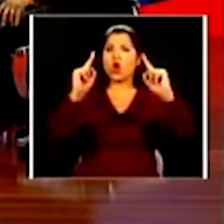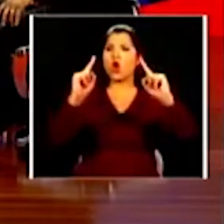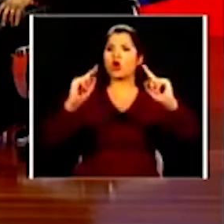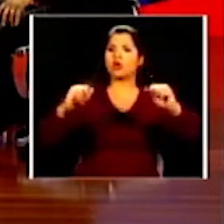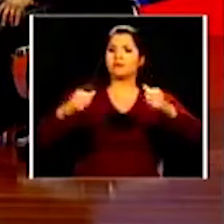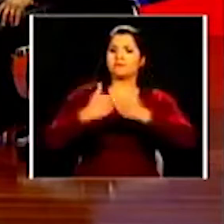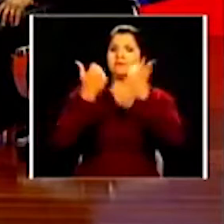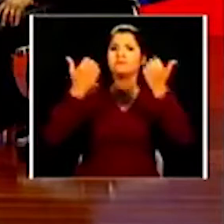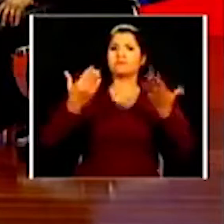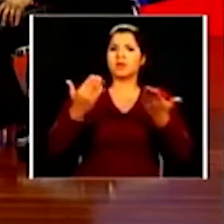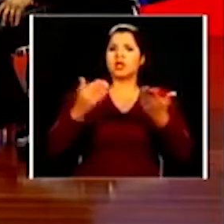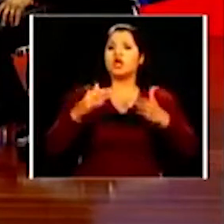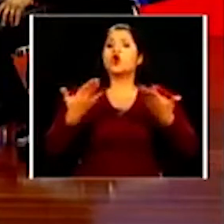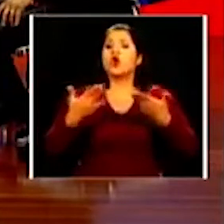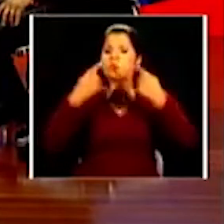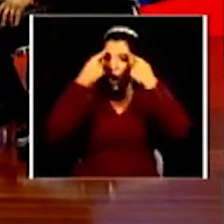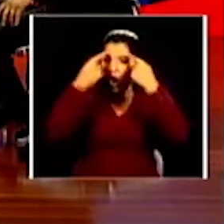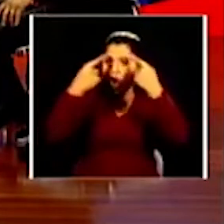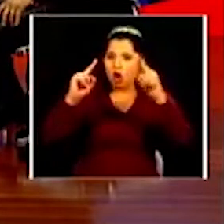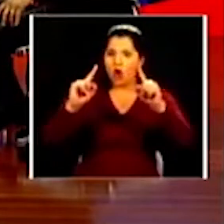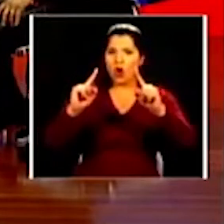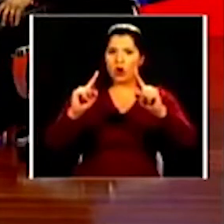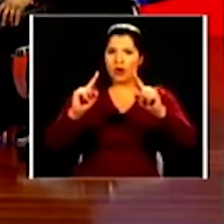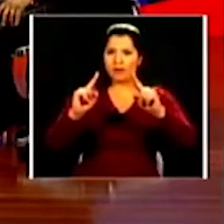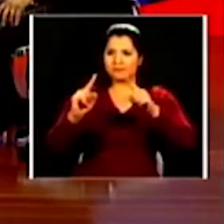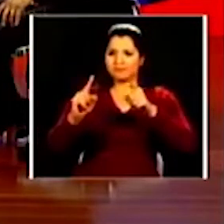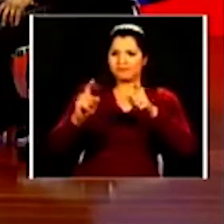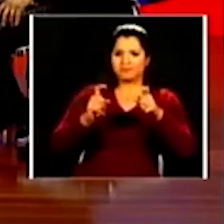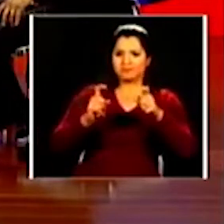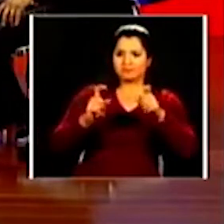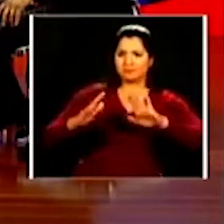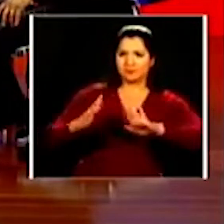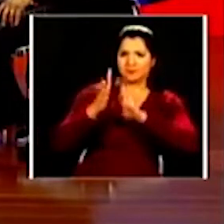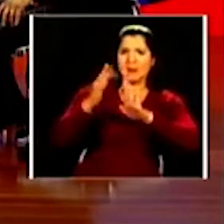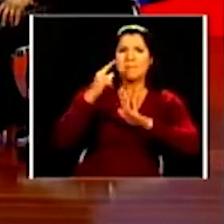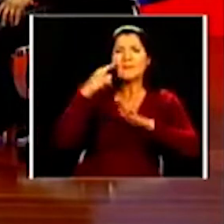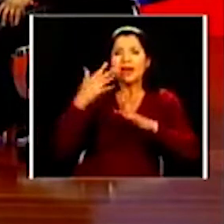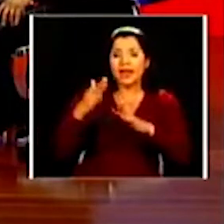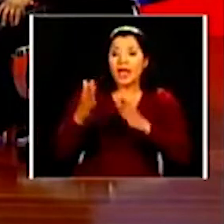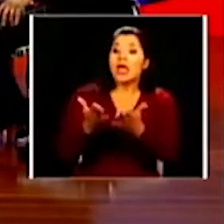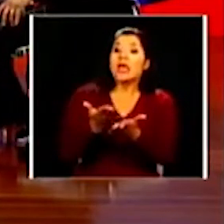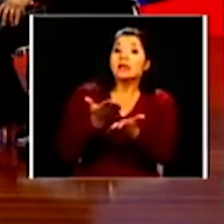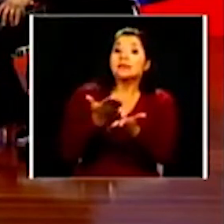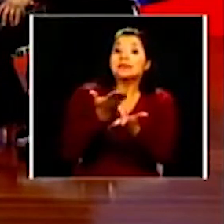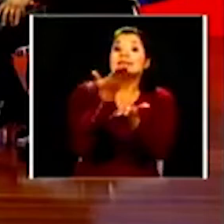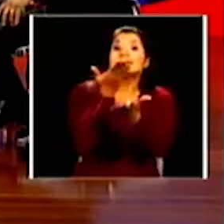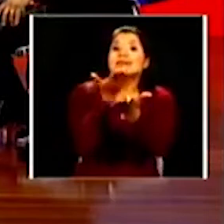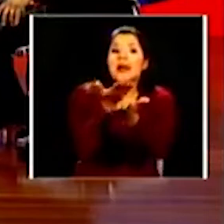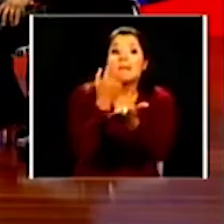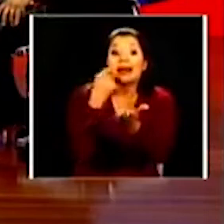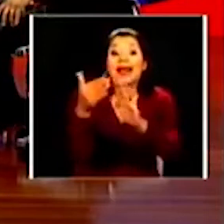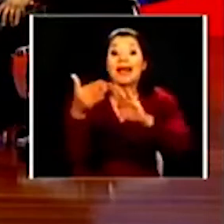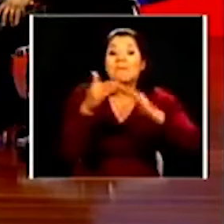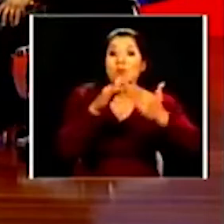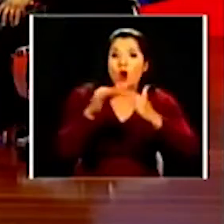alguna forma confrontar de manera que se le genere a la ciudadanía costarricense mayor